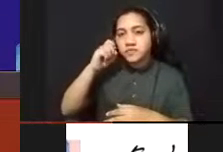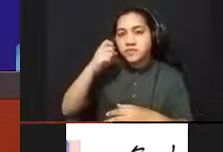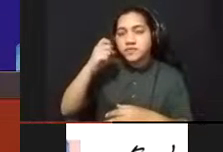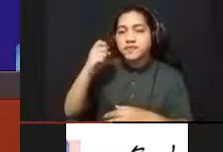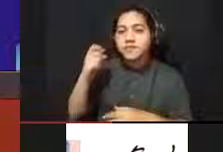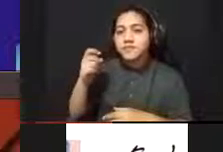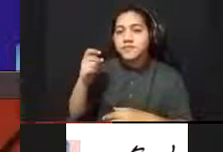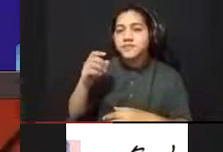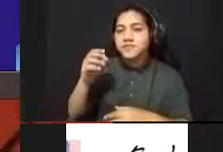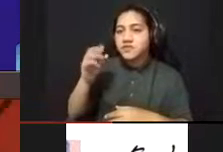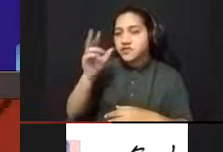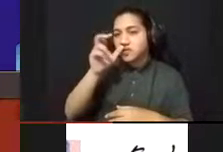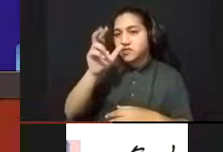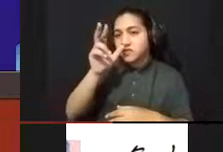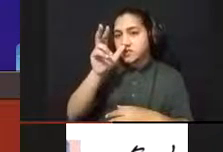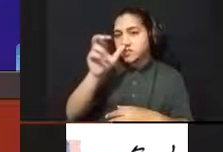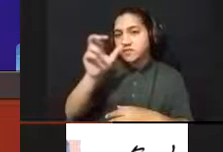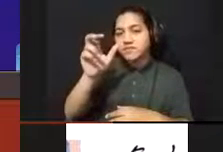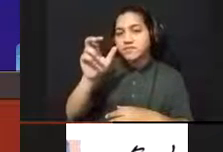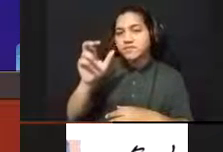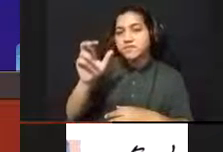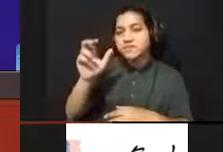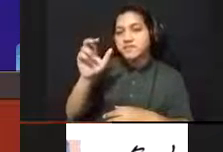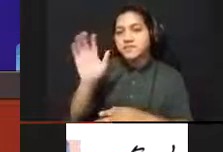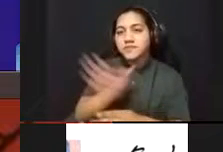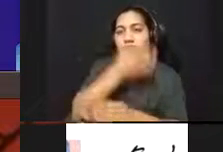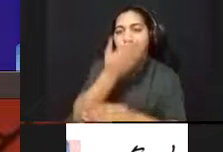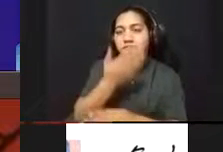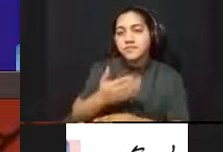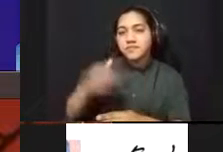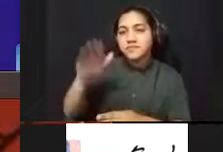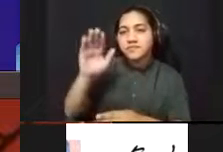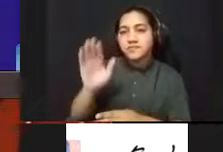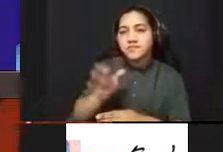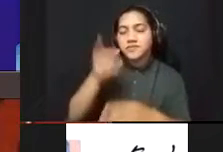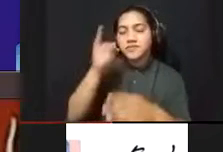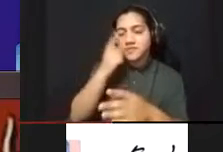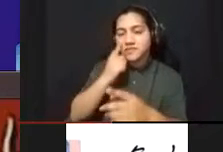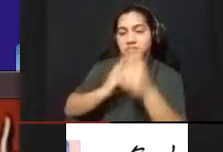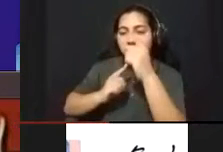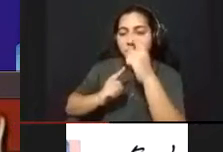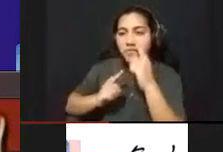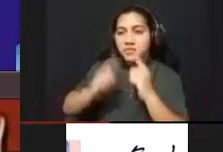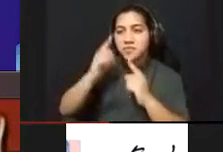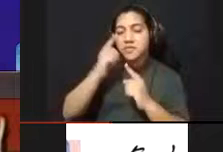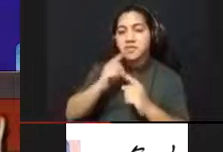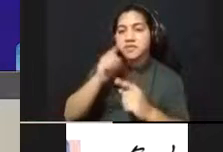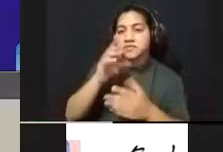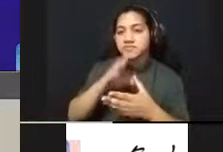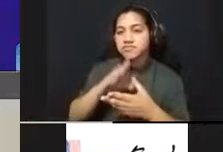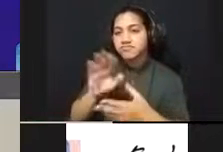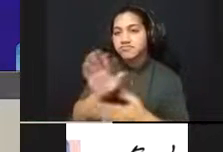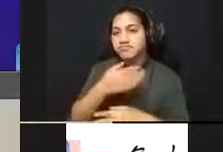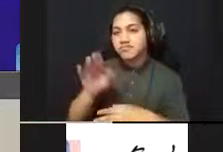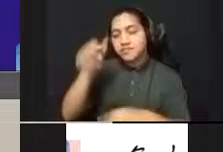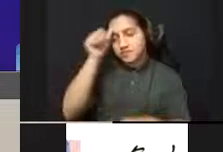La cucarachita le canta y le llora. Y esta canción la recuerdo desde